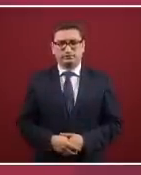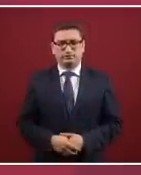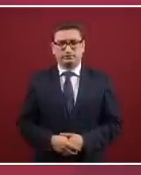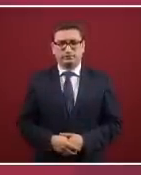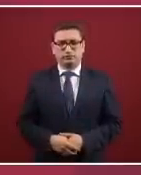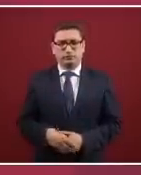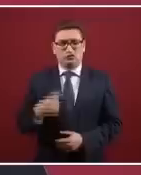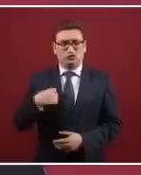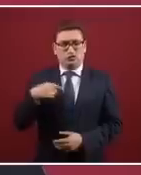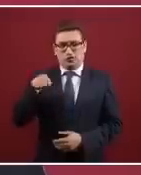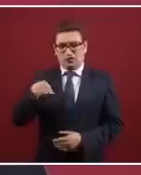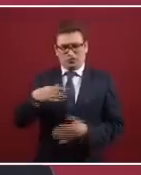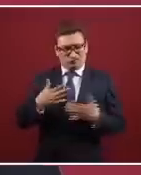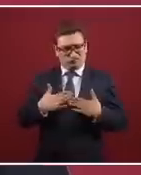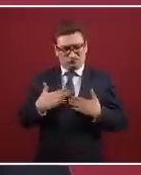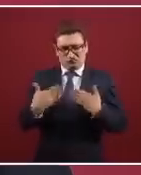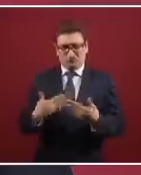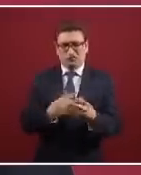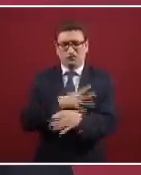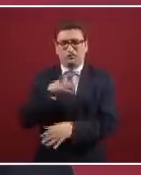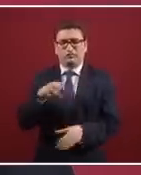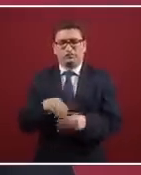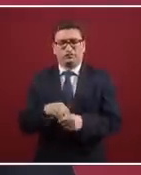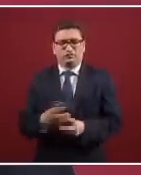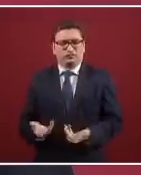Entonces le tengo toda la confianza.